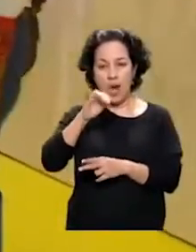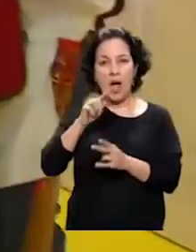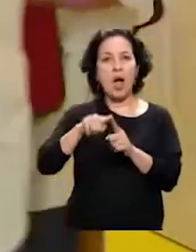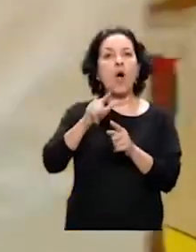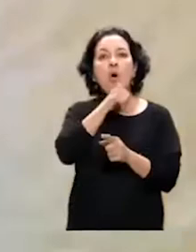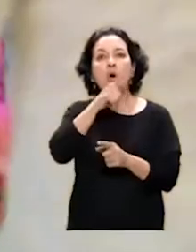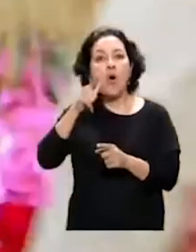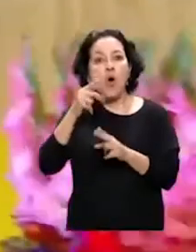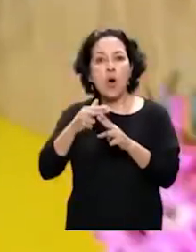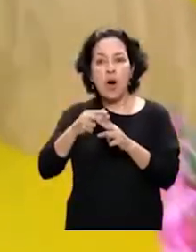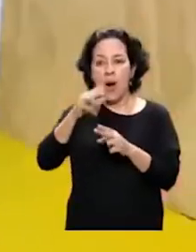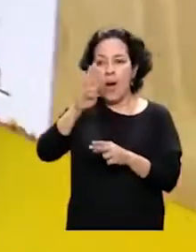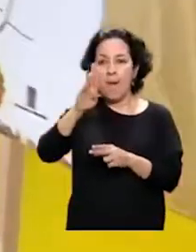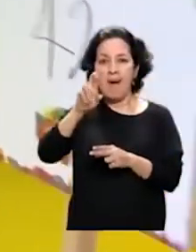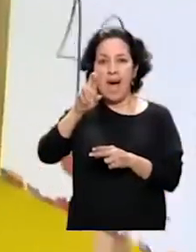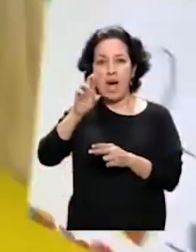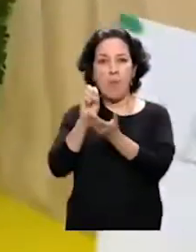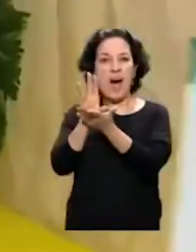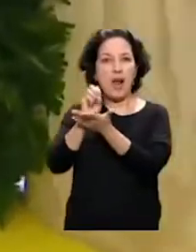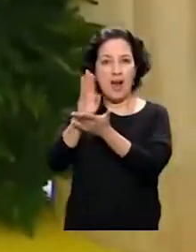Barro Blanco.